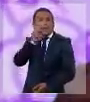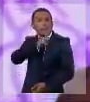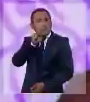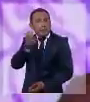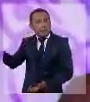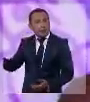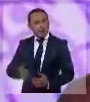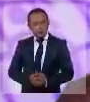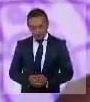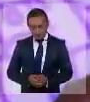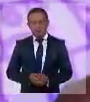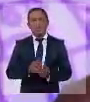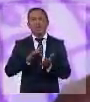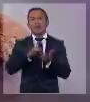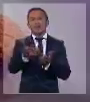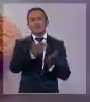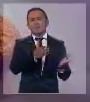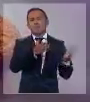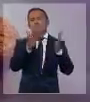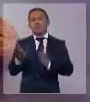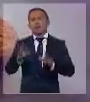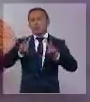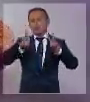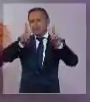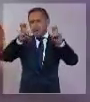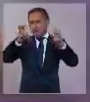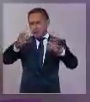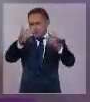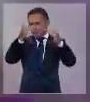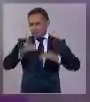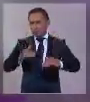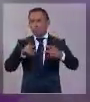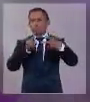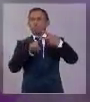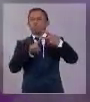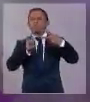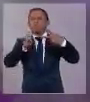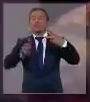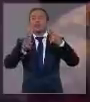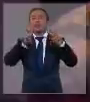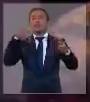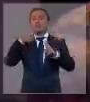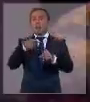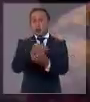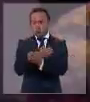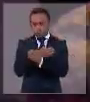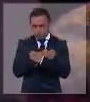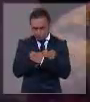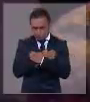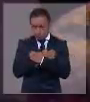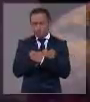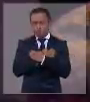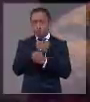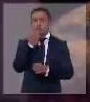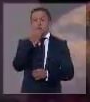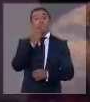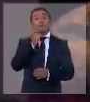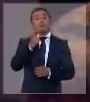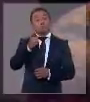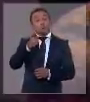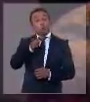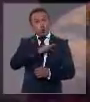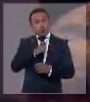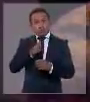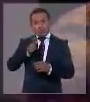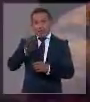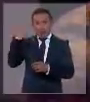palabra. Pasamos al siguiente tema, el tema que tiene que ver con educación. Y se podrán imaginar, candidatos, que así como el de economía